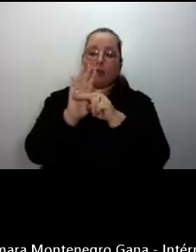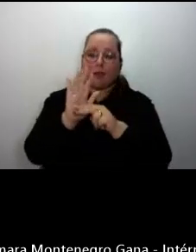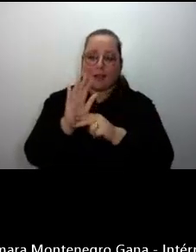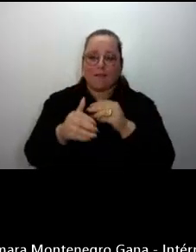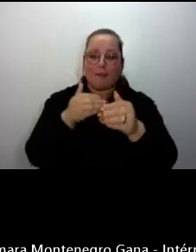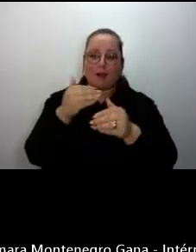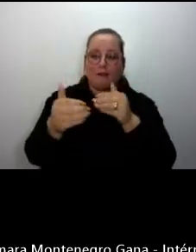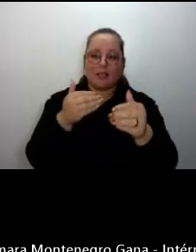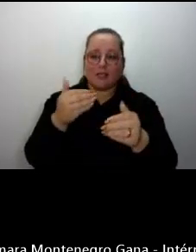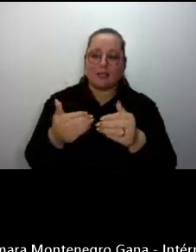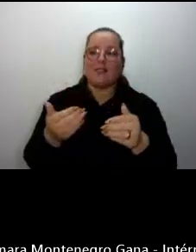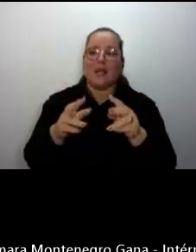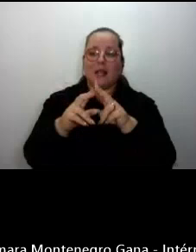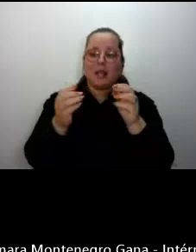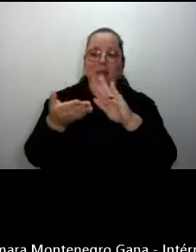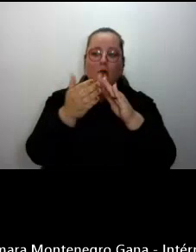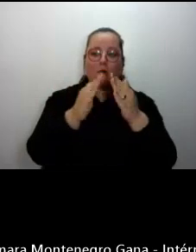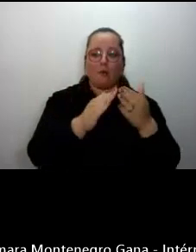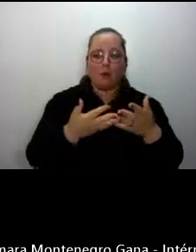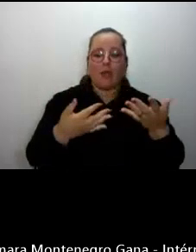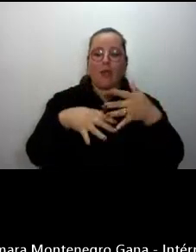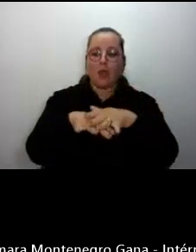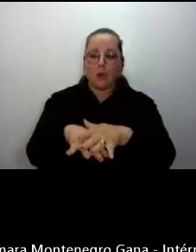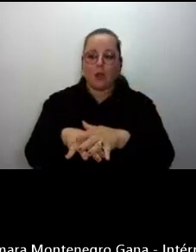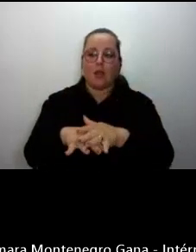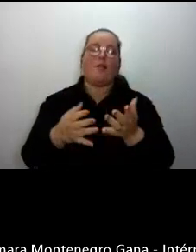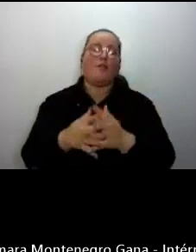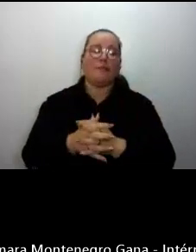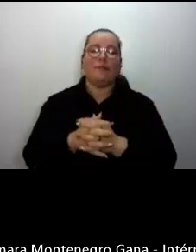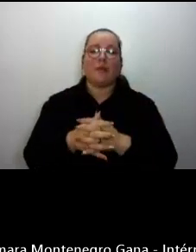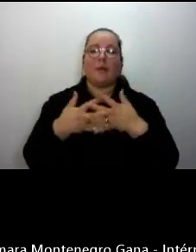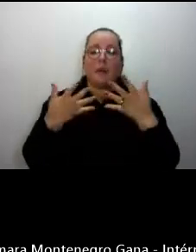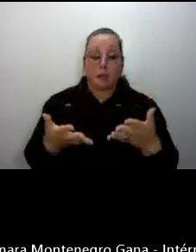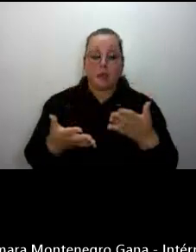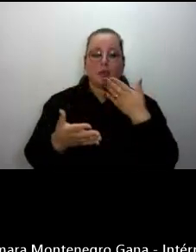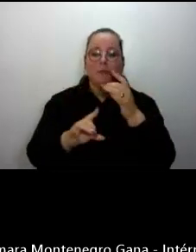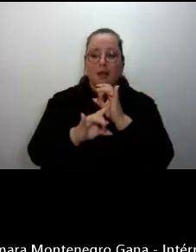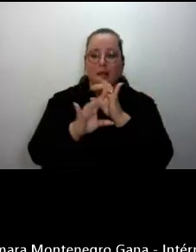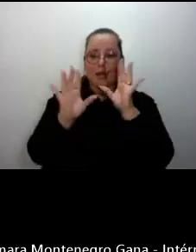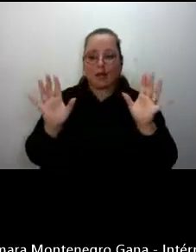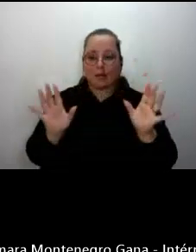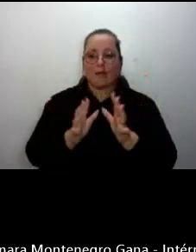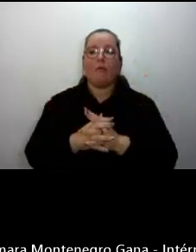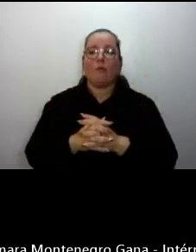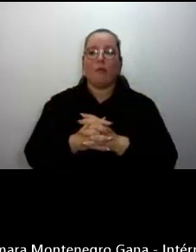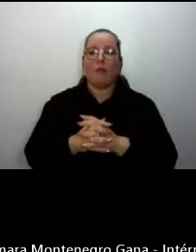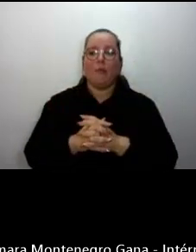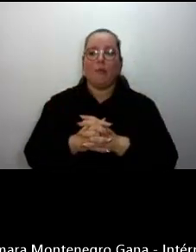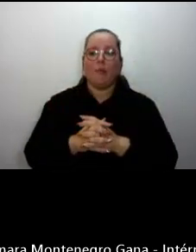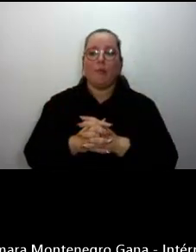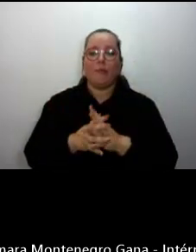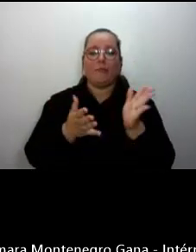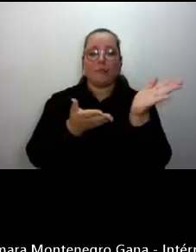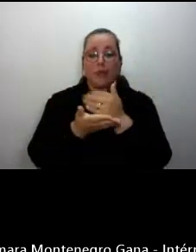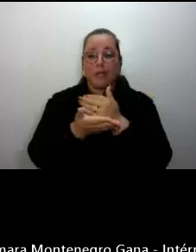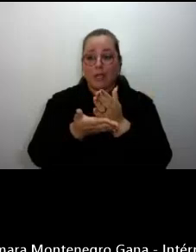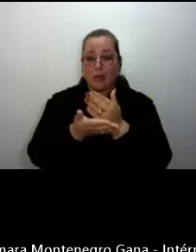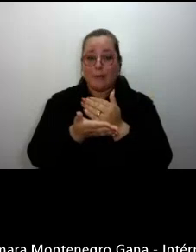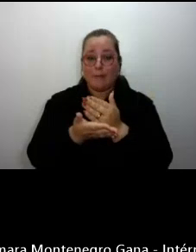avanzar en la construcción de comunidades educativas inclusivas. Para esto, también clarificamos que el plan, ¿cierto?,